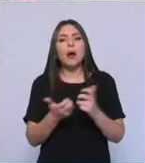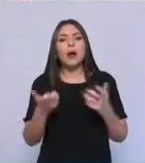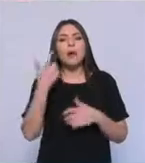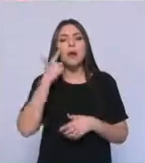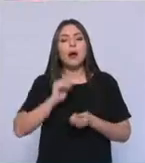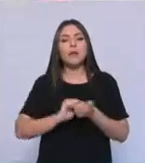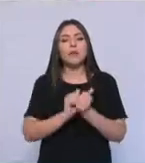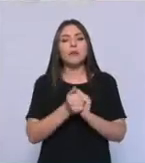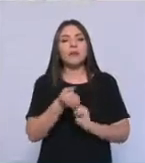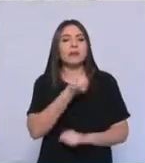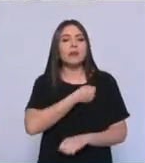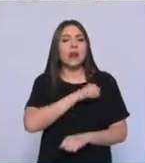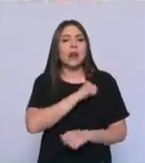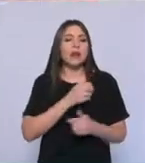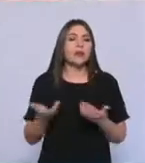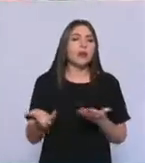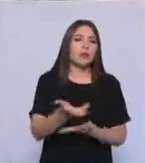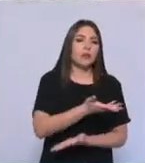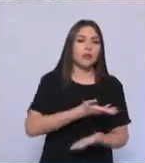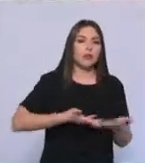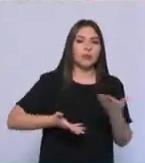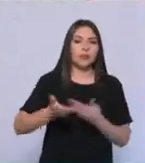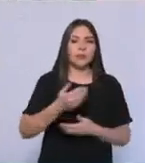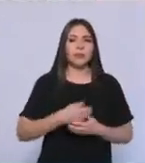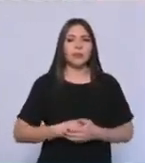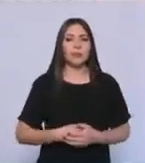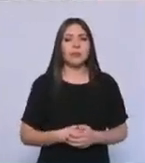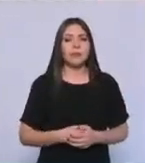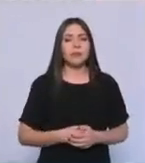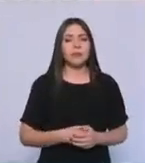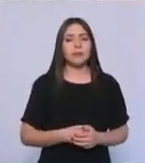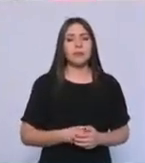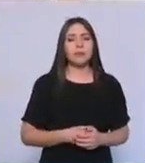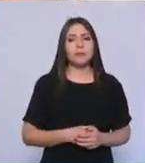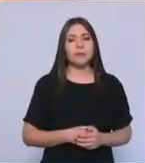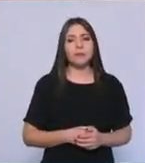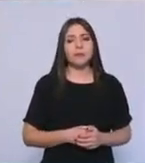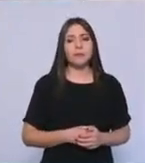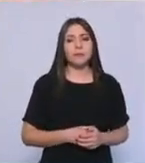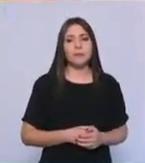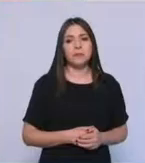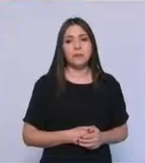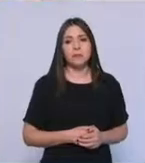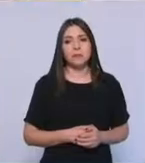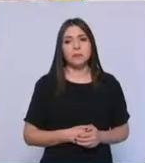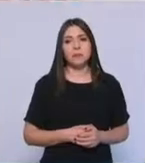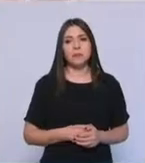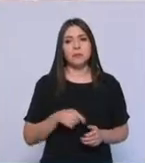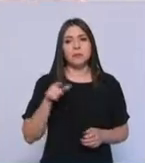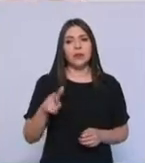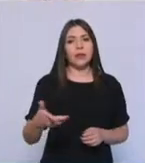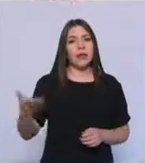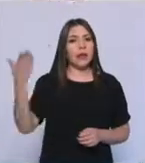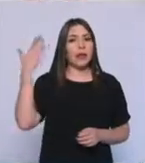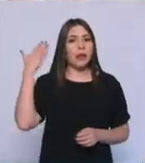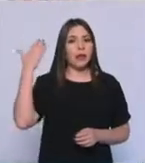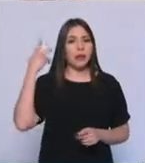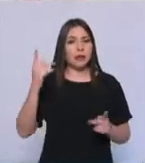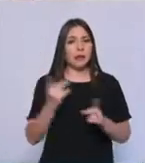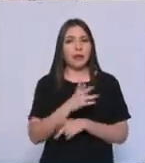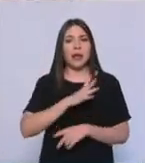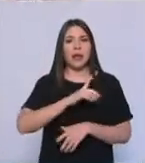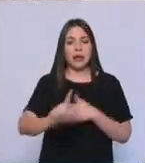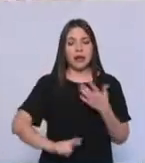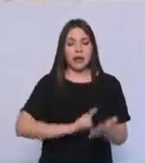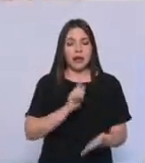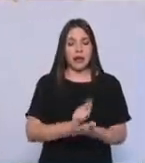tenemos primero es que se convierten en infracciones. Algunas que ya teníamos en la ley anterior y estas nuevas que se dan